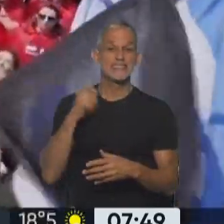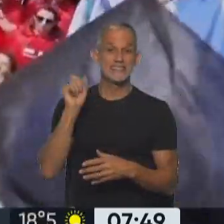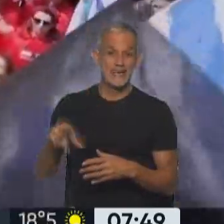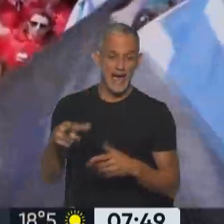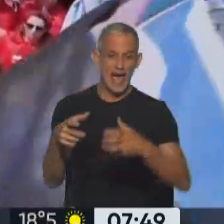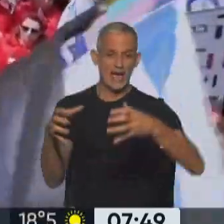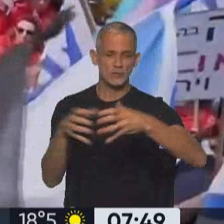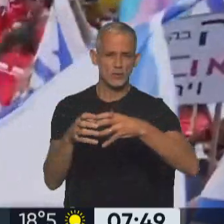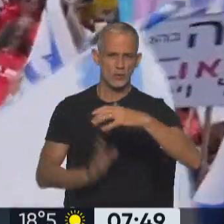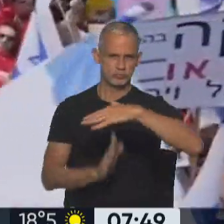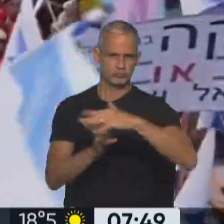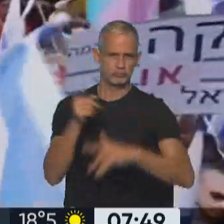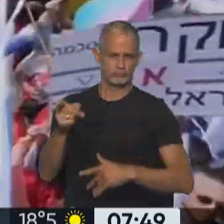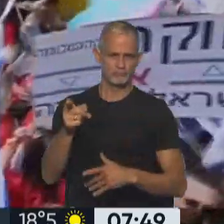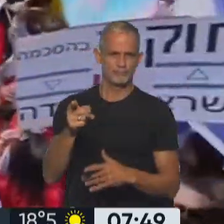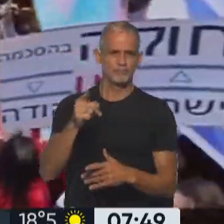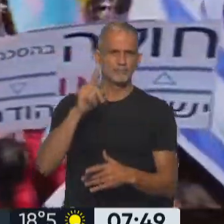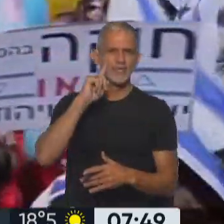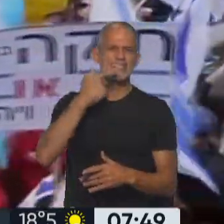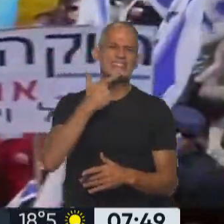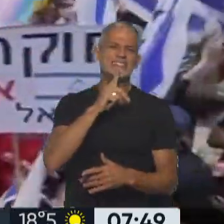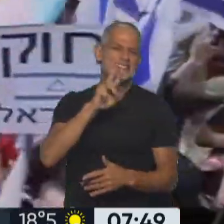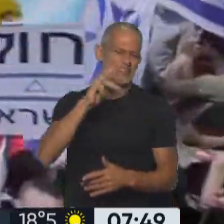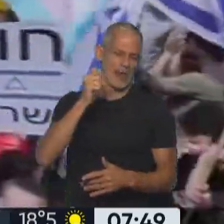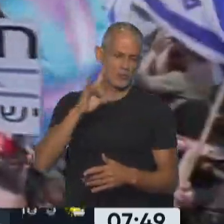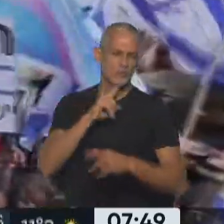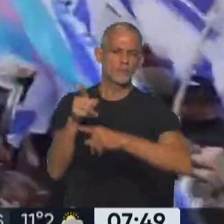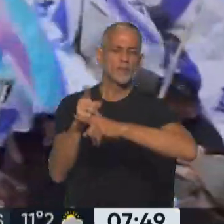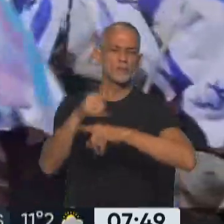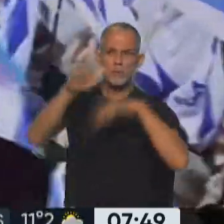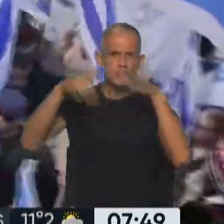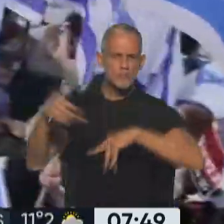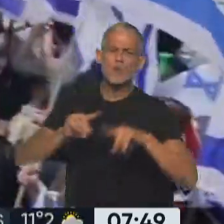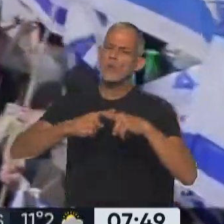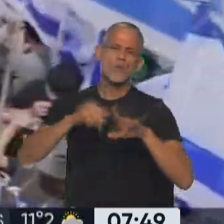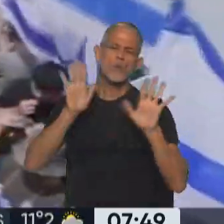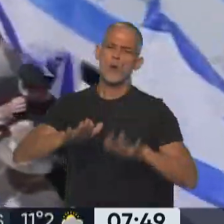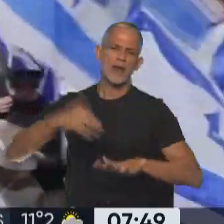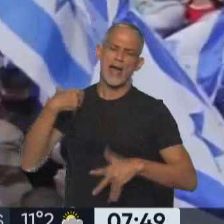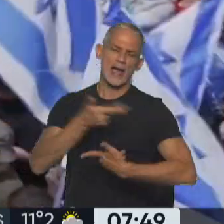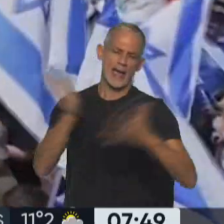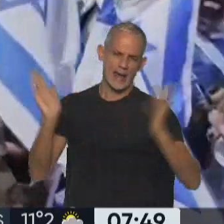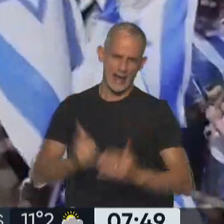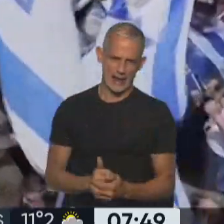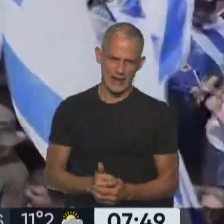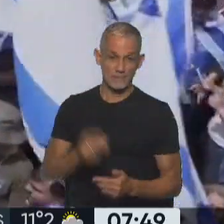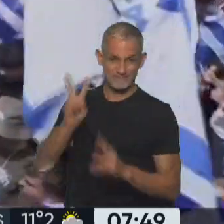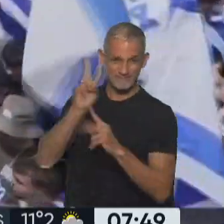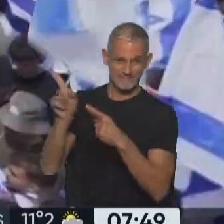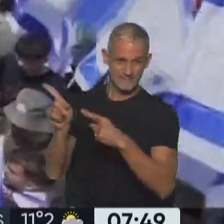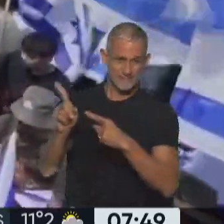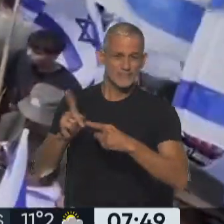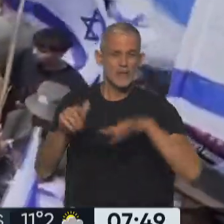principal central sindical, Histadrut, convocó a una huelga general, y ahora vemos imágenes de